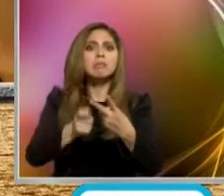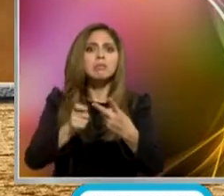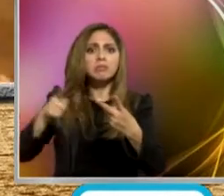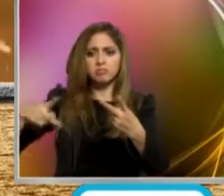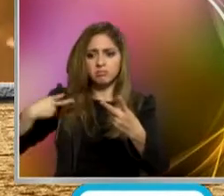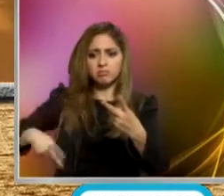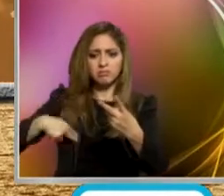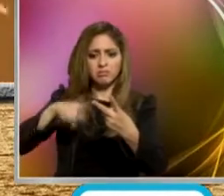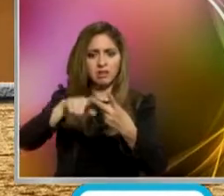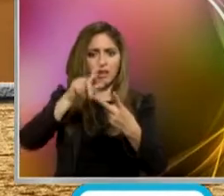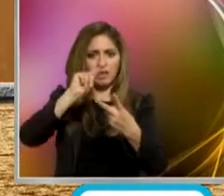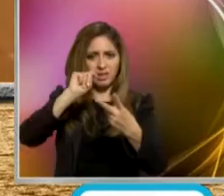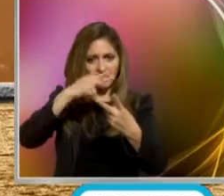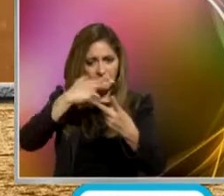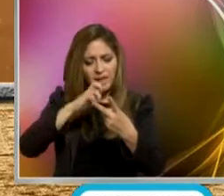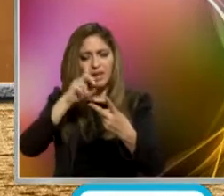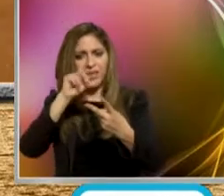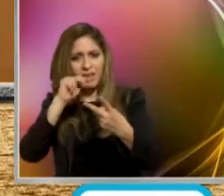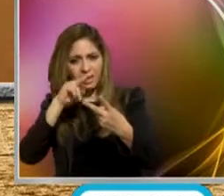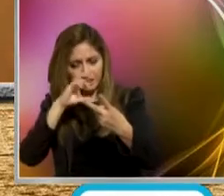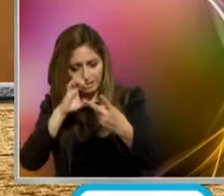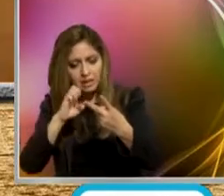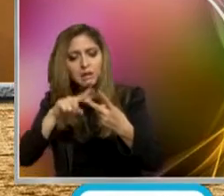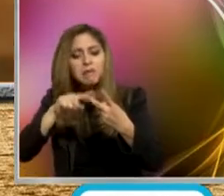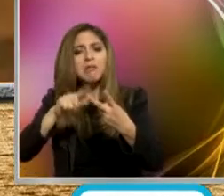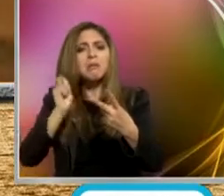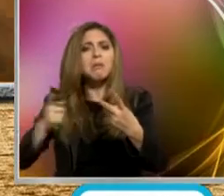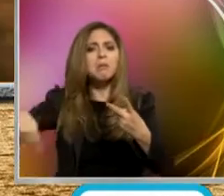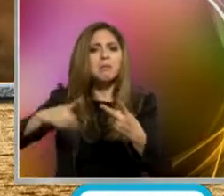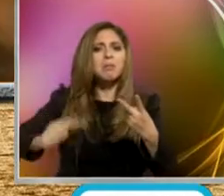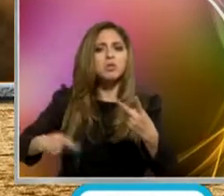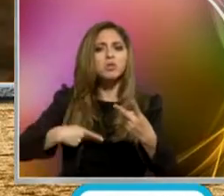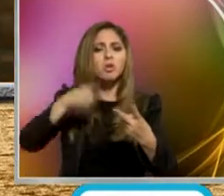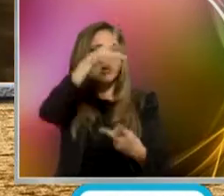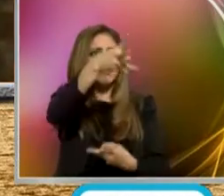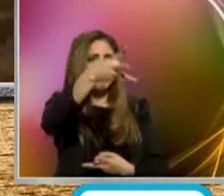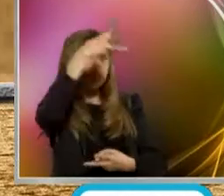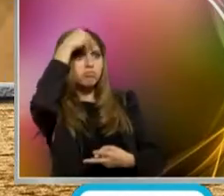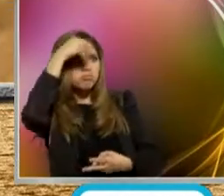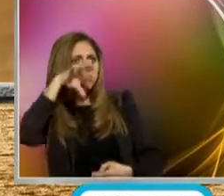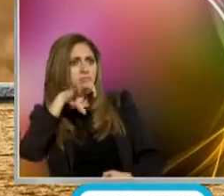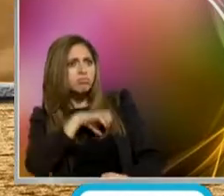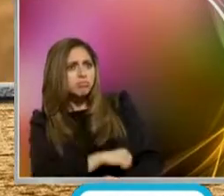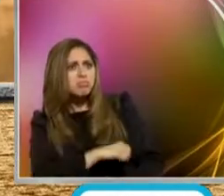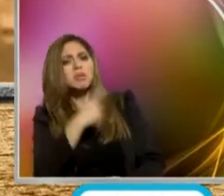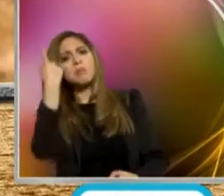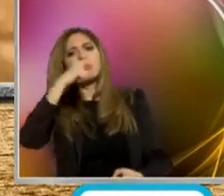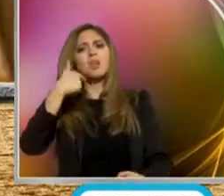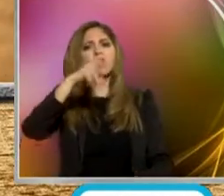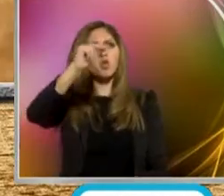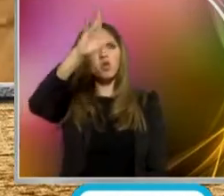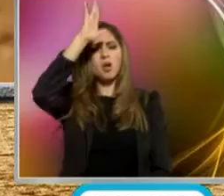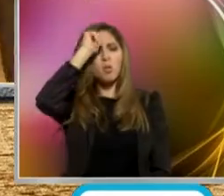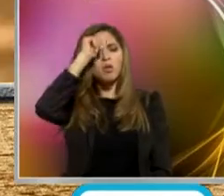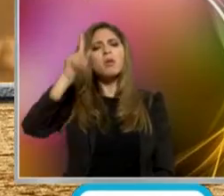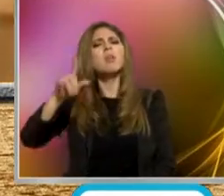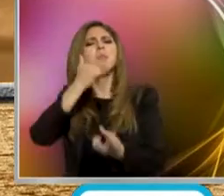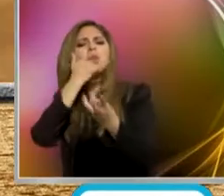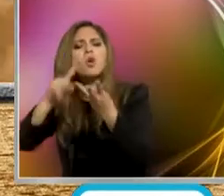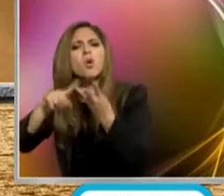de negro. Es más bien una corriente que los fans agarraron para manifestar su inconformidad. Sí. ¿Y Marilyn Manson?